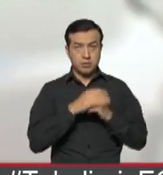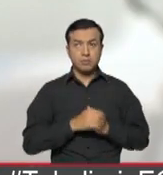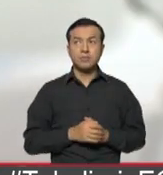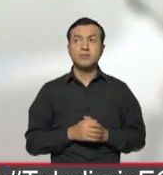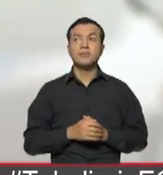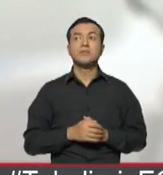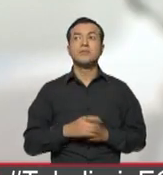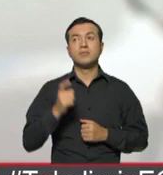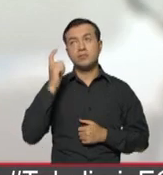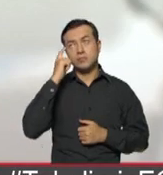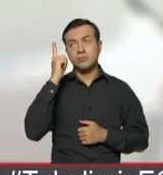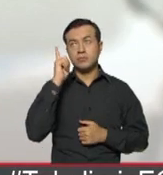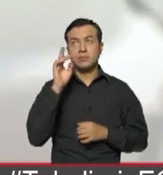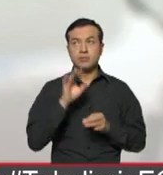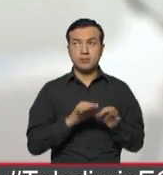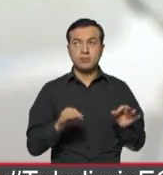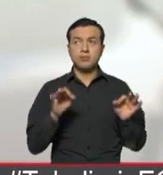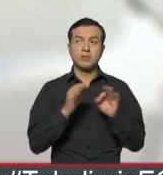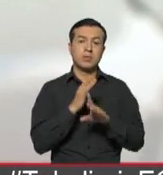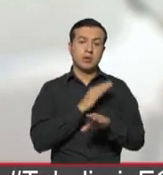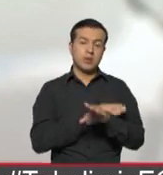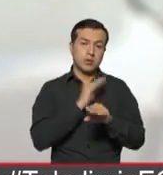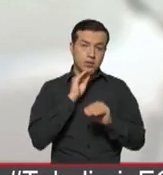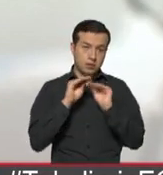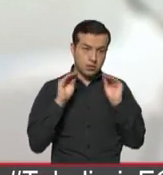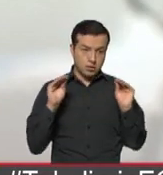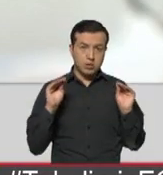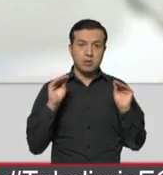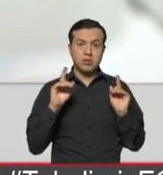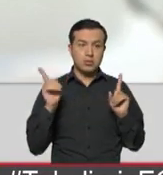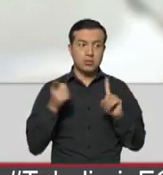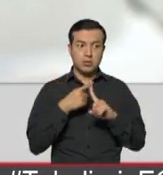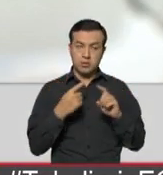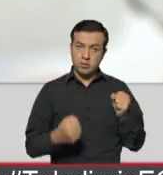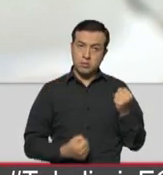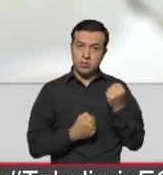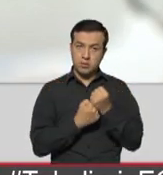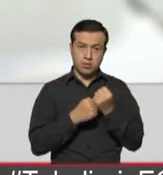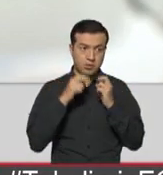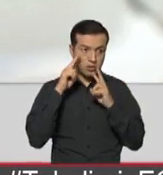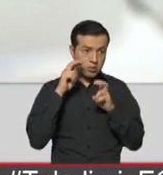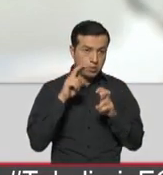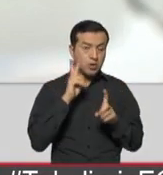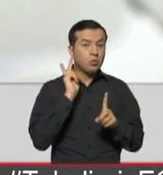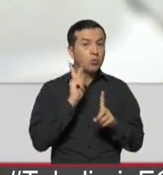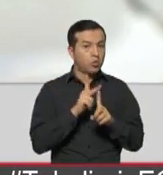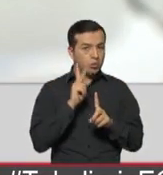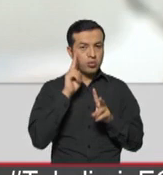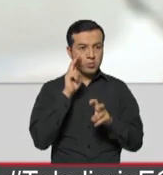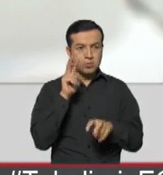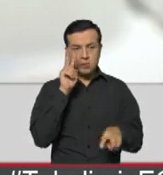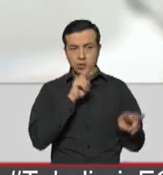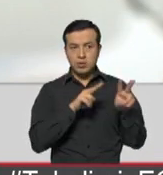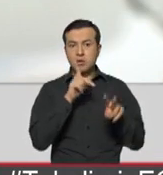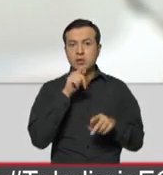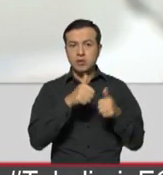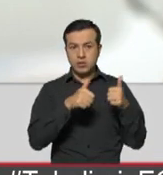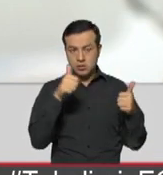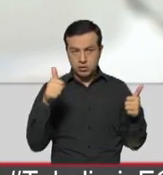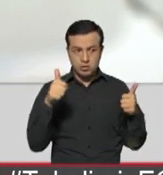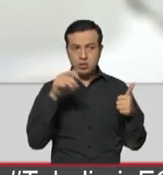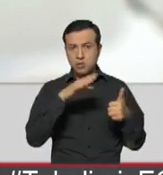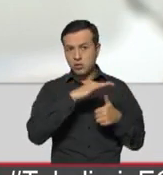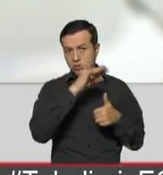parece a mí que es importantísimo, yo ya lo mencioné varias veces, fortalecer el tema de la inteligencia penitenciaria para identificar cabecillas,